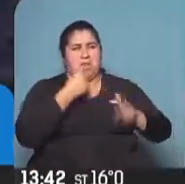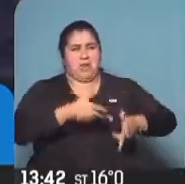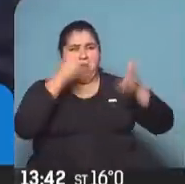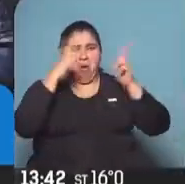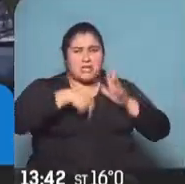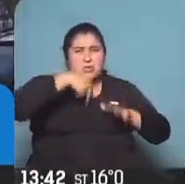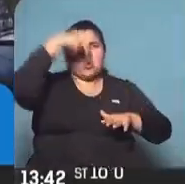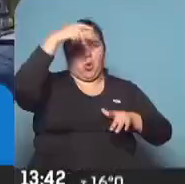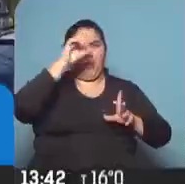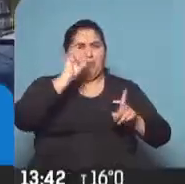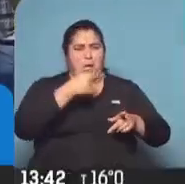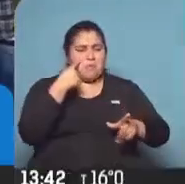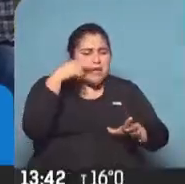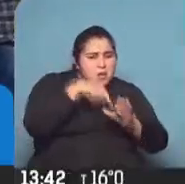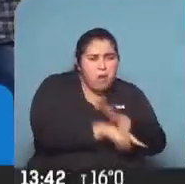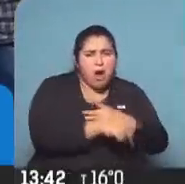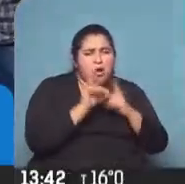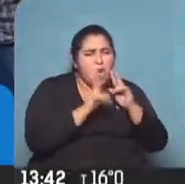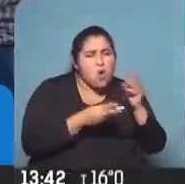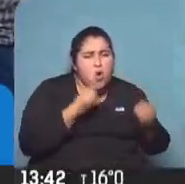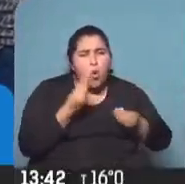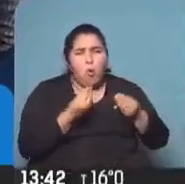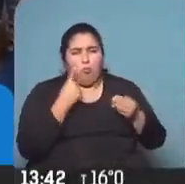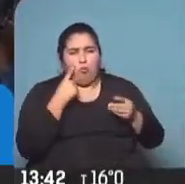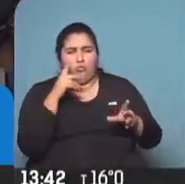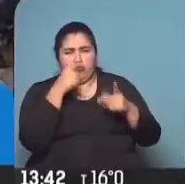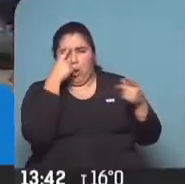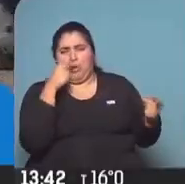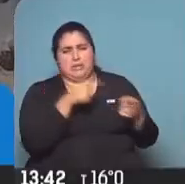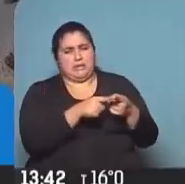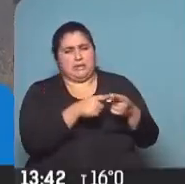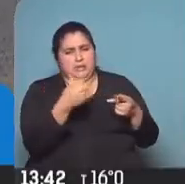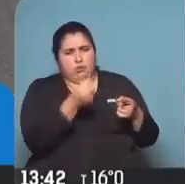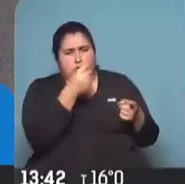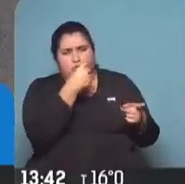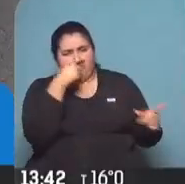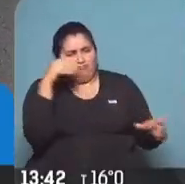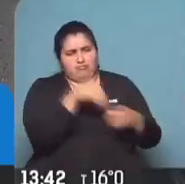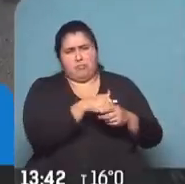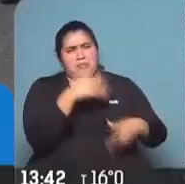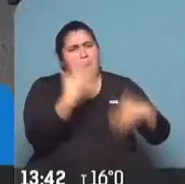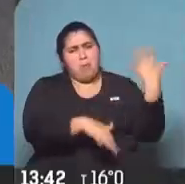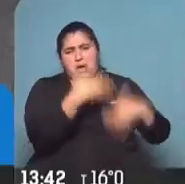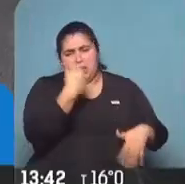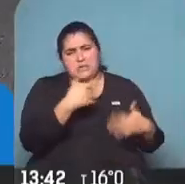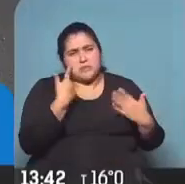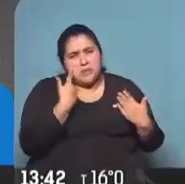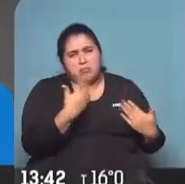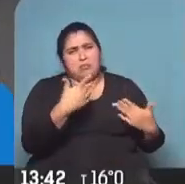específicos tiene como misión entender intermedio en ciencias suavidad